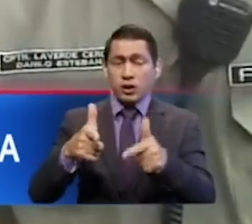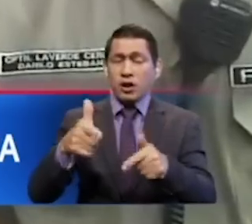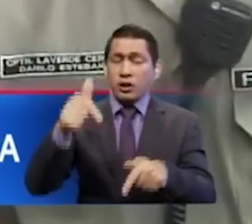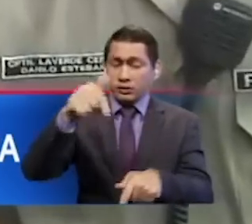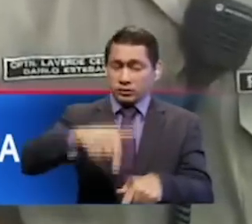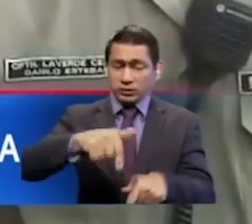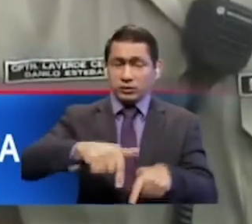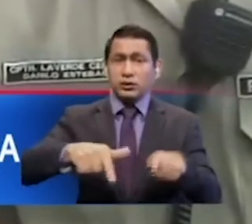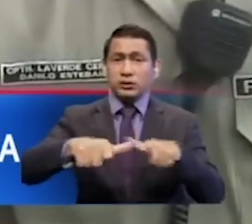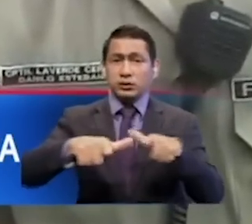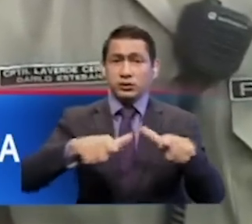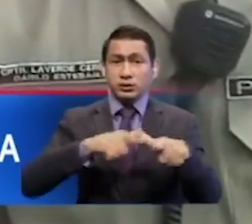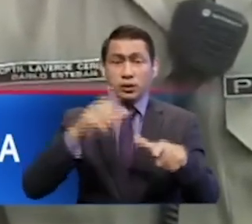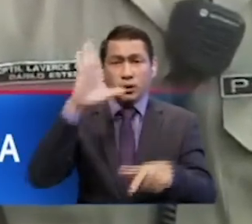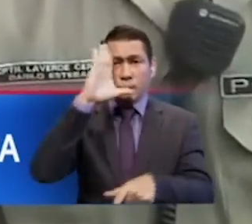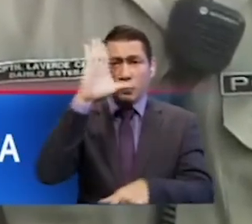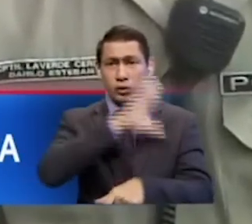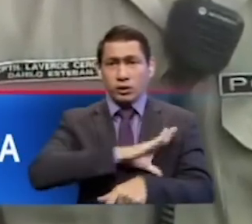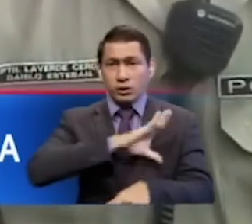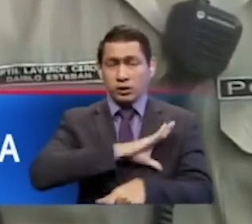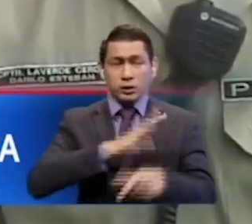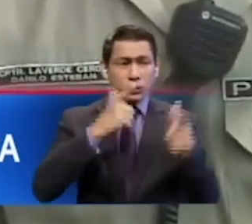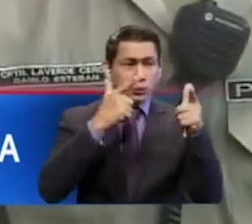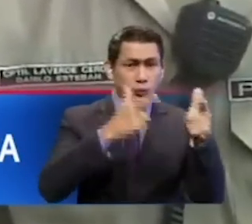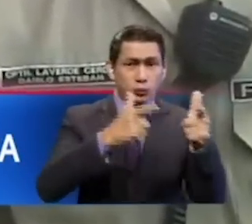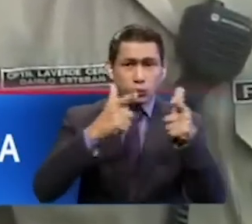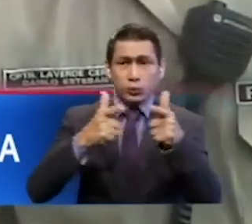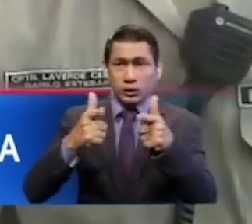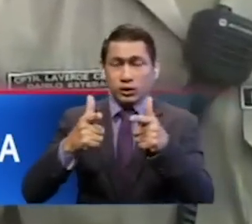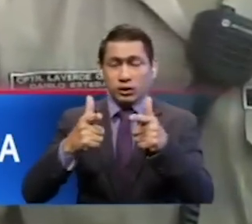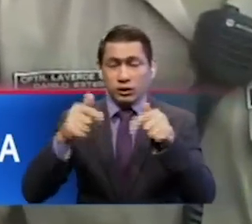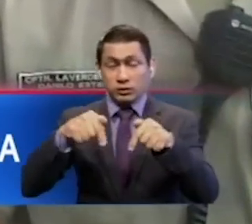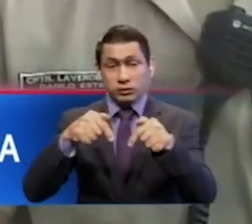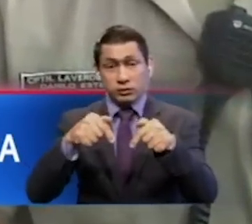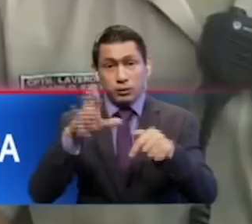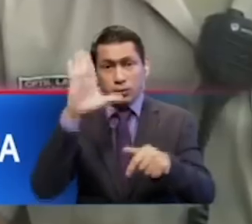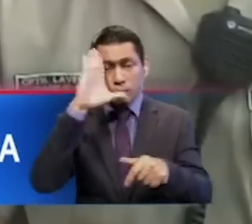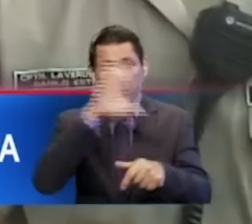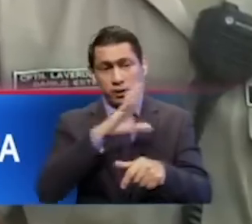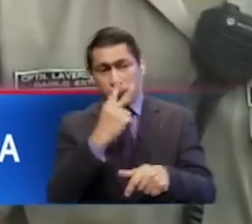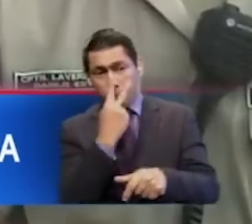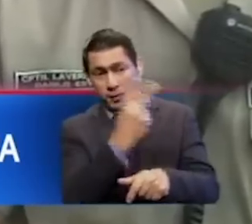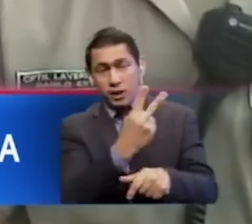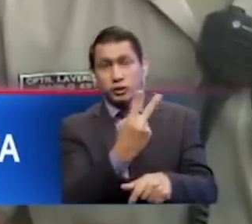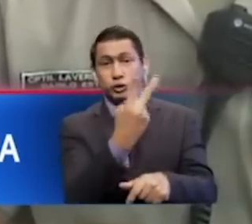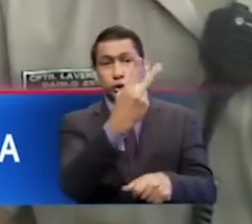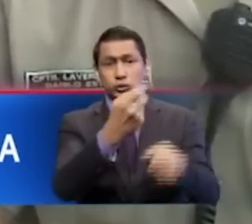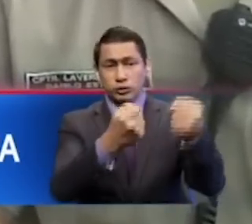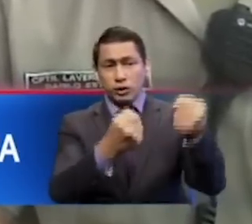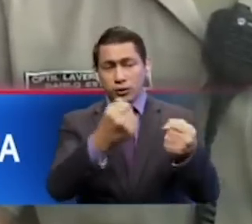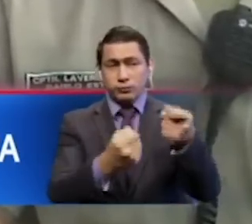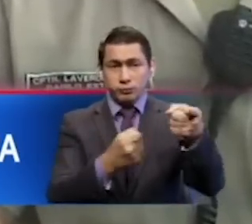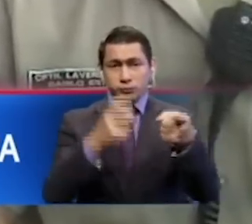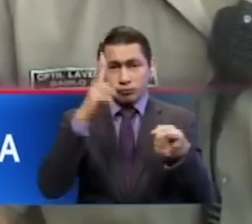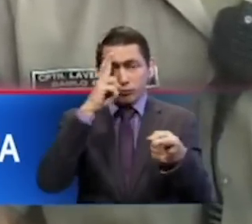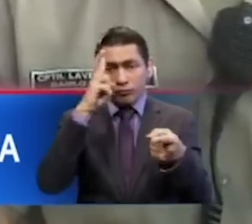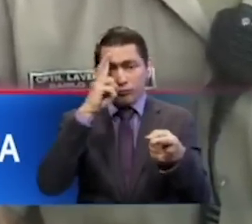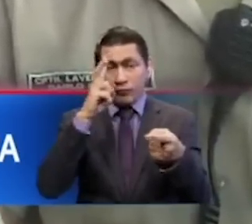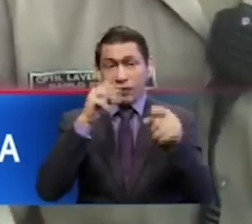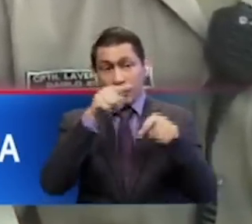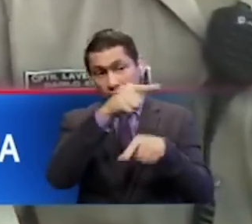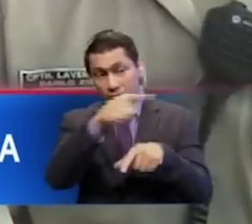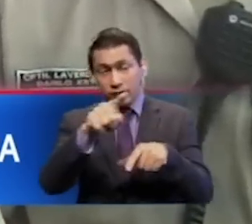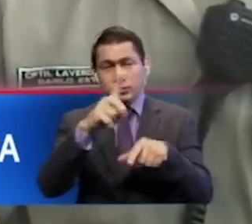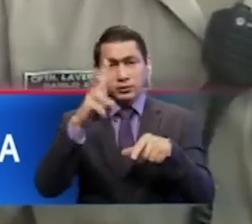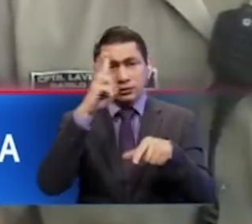estaba circulando en la madrugada, se percata justamente de estos dos vehículos sospechosos. En este momento, los delincuentes, al ver la presencia policial, se dan a la